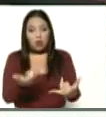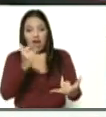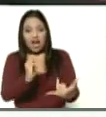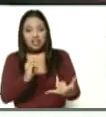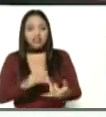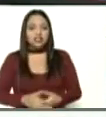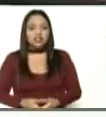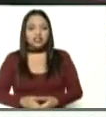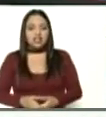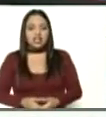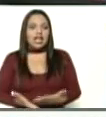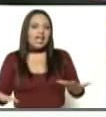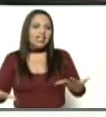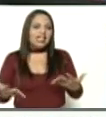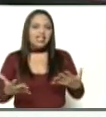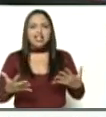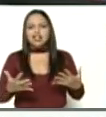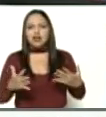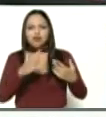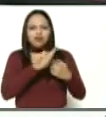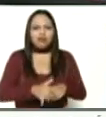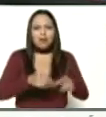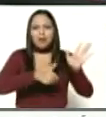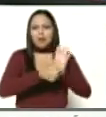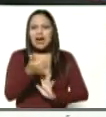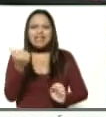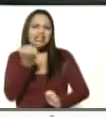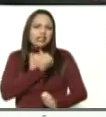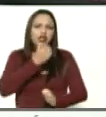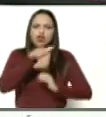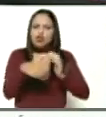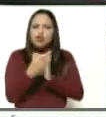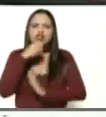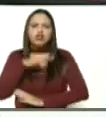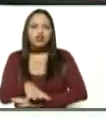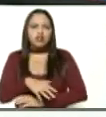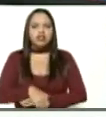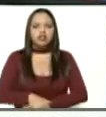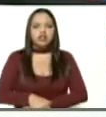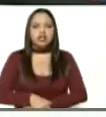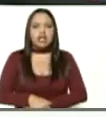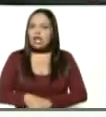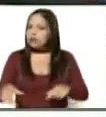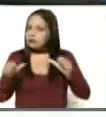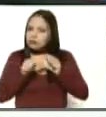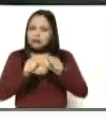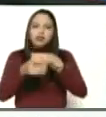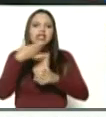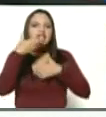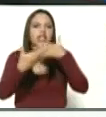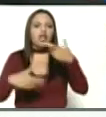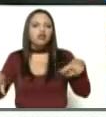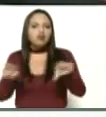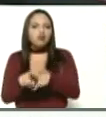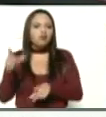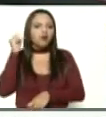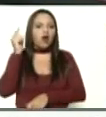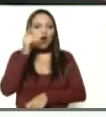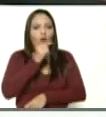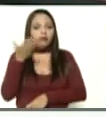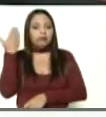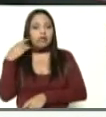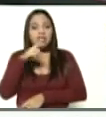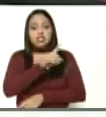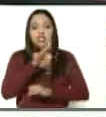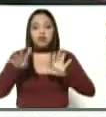del imperio más genocida de toda la historia, y seguimos gritando como tantos hombres y mujeres de aquel 19 de abril en